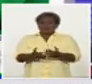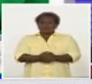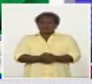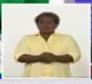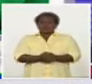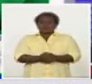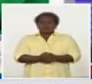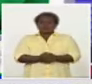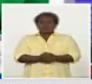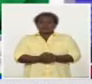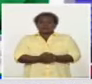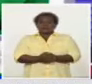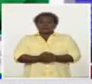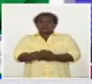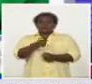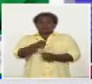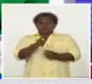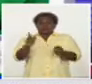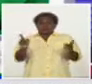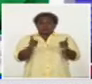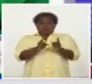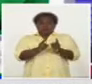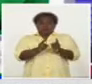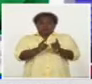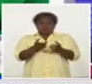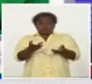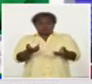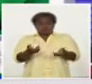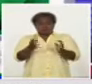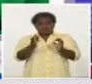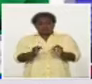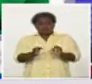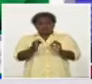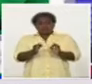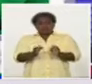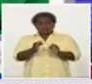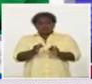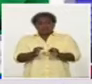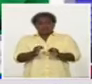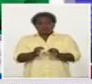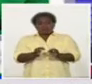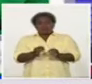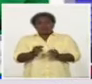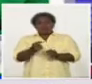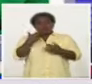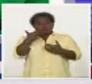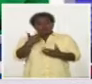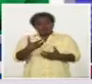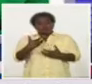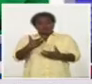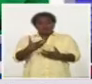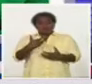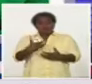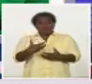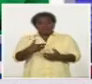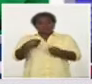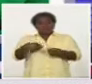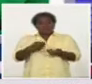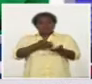creo que has logrado resumir, como siempre haces, la esencia de lo que hay que seguir